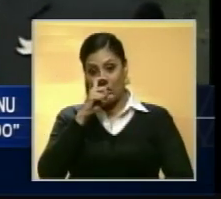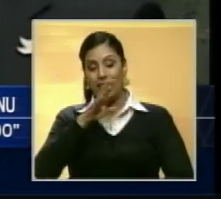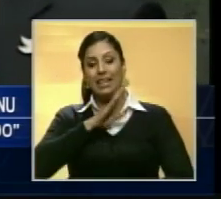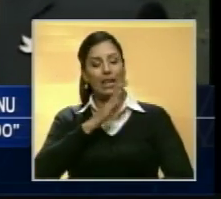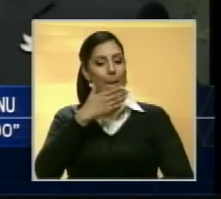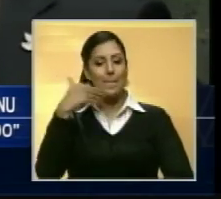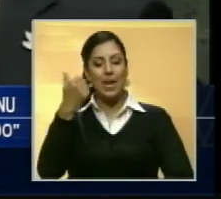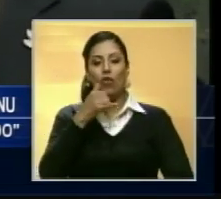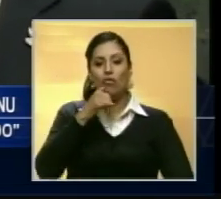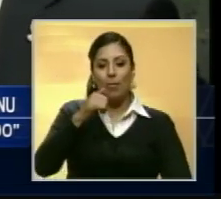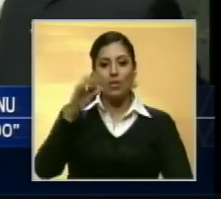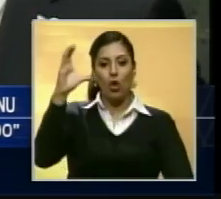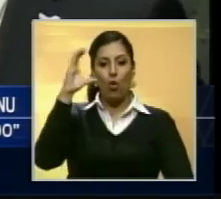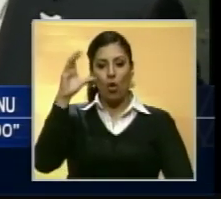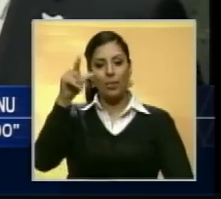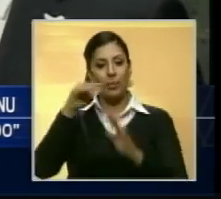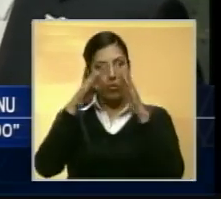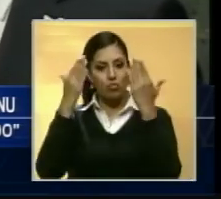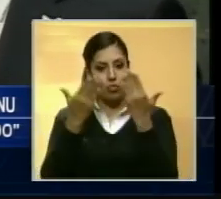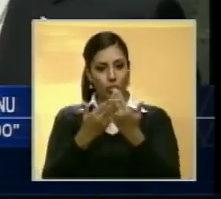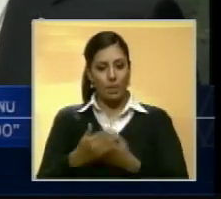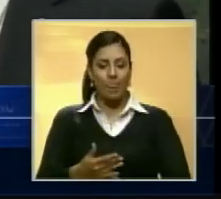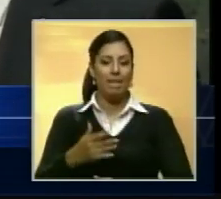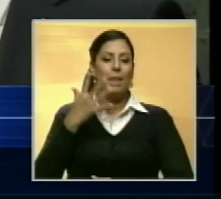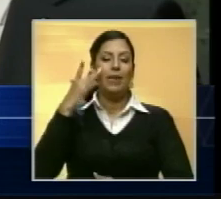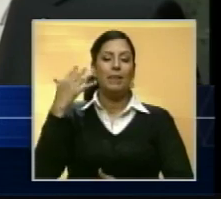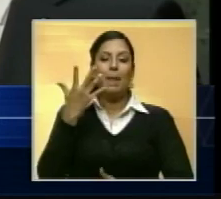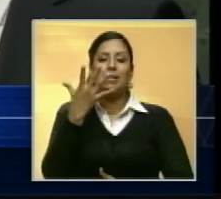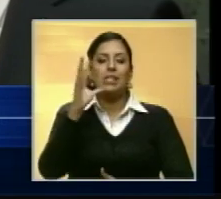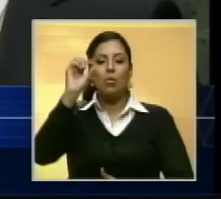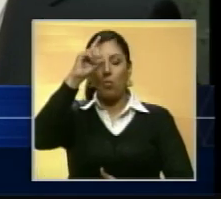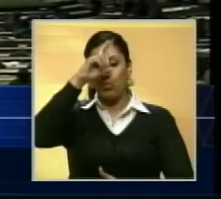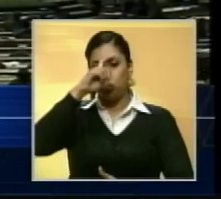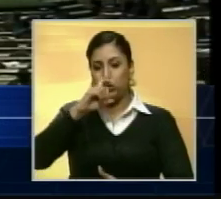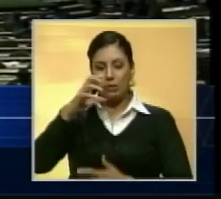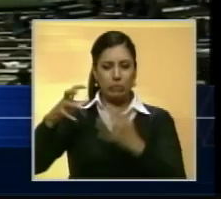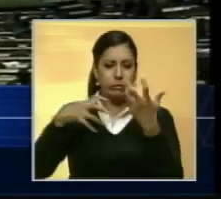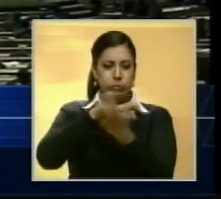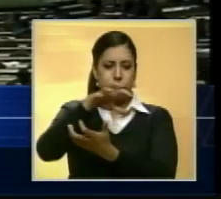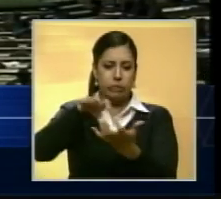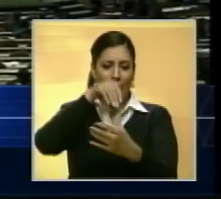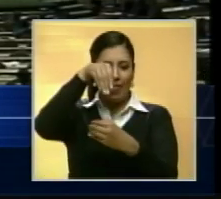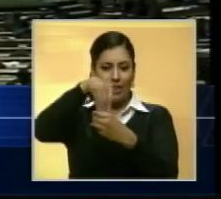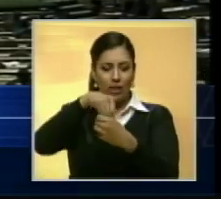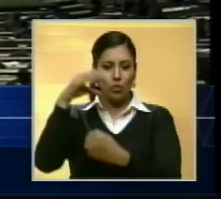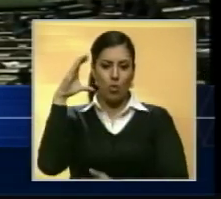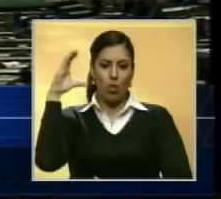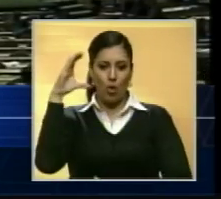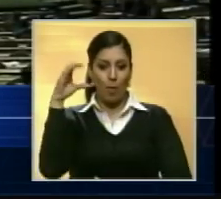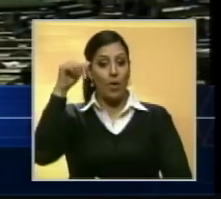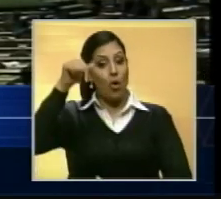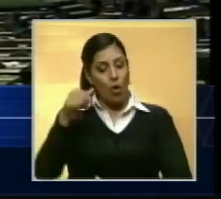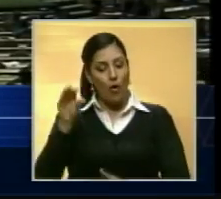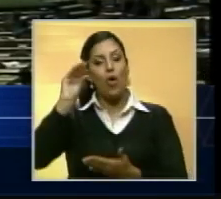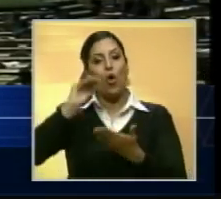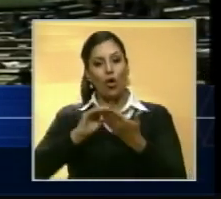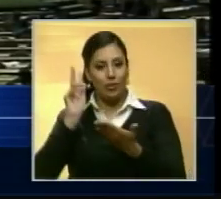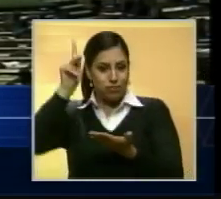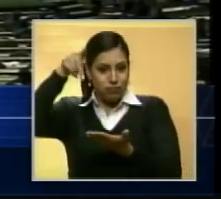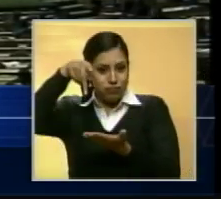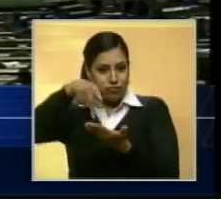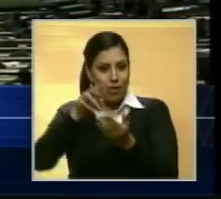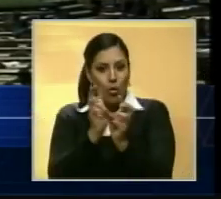la mejor noticia para Colombia y el mundo. Después de más de medio siglo de conflicto armado interno, hoy regreso a las